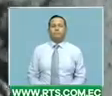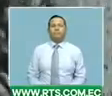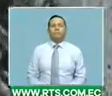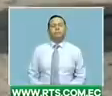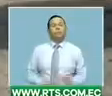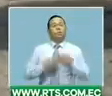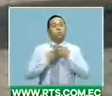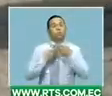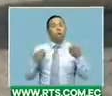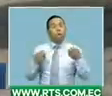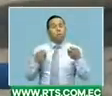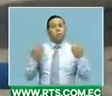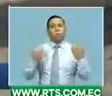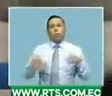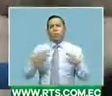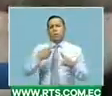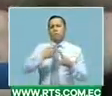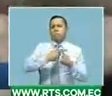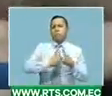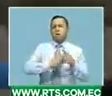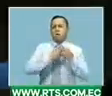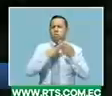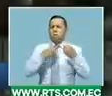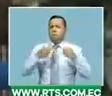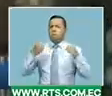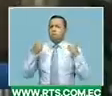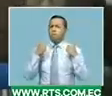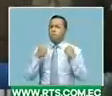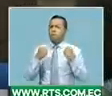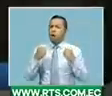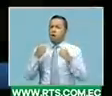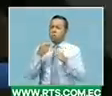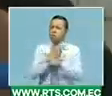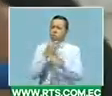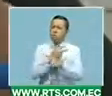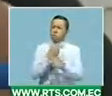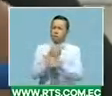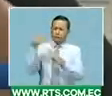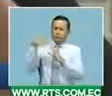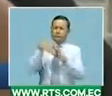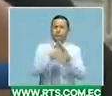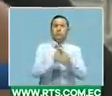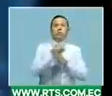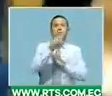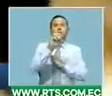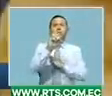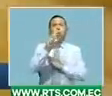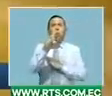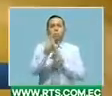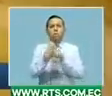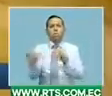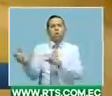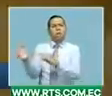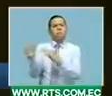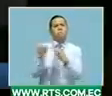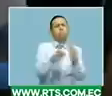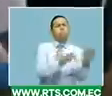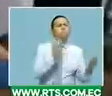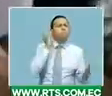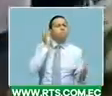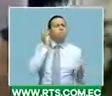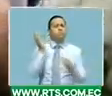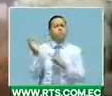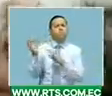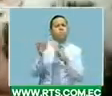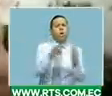Noviembre ha sido considerado como uno de los meses más violentos. 101 femicidios se registraron en el país en lo que va del año. ¡Que mató a